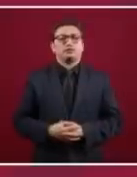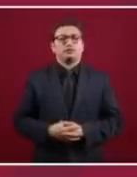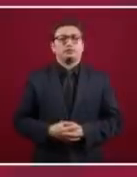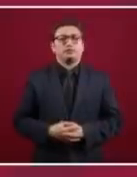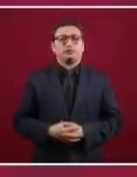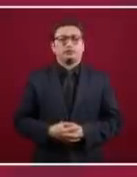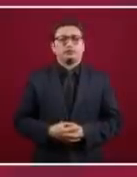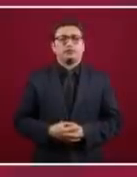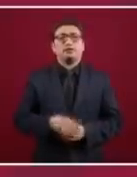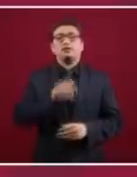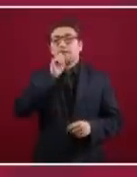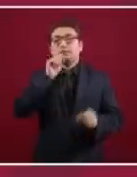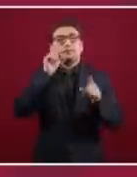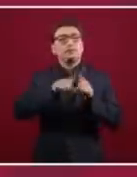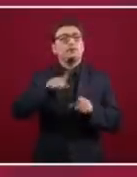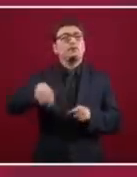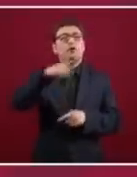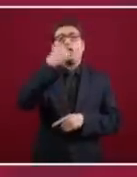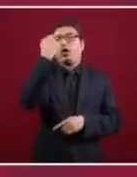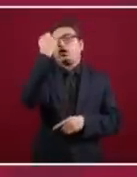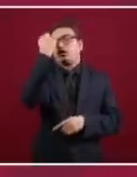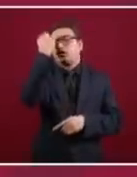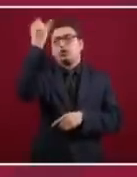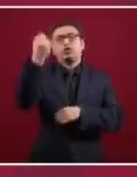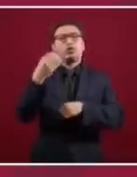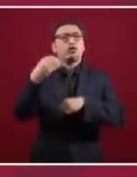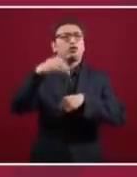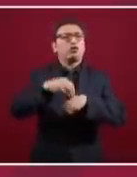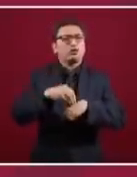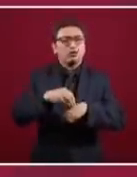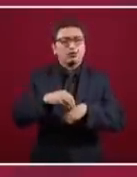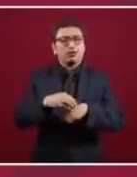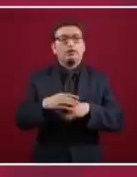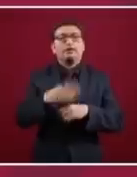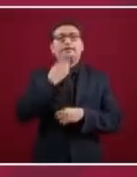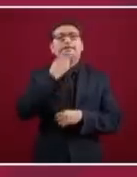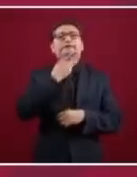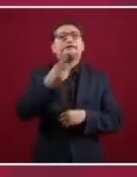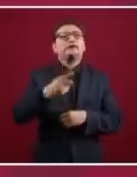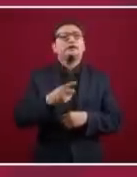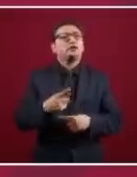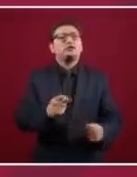y fue cuando inventaron lo de los daños colaterales